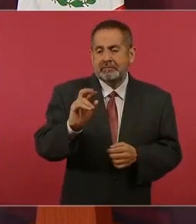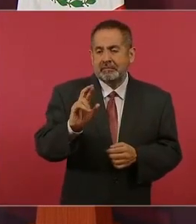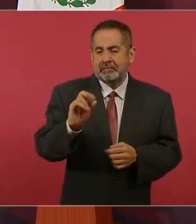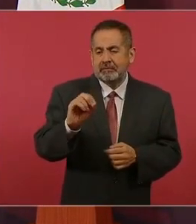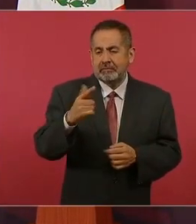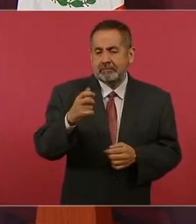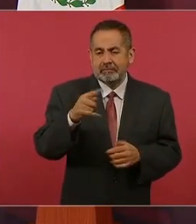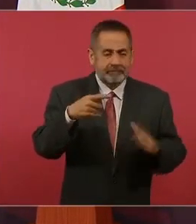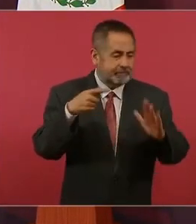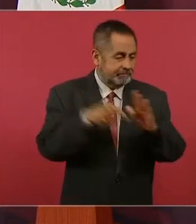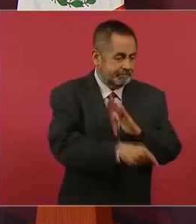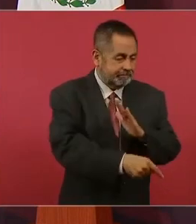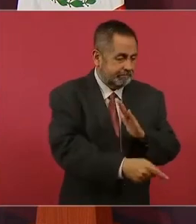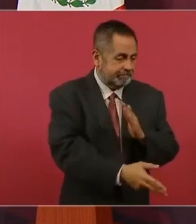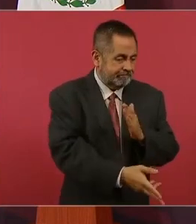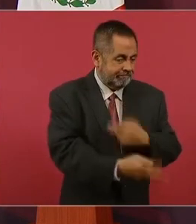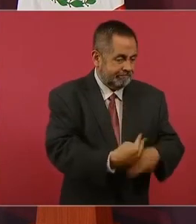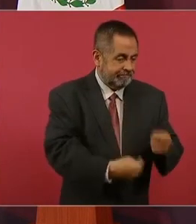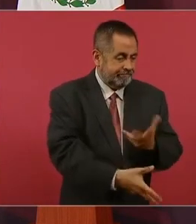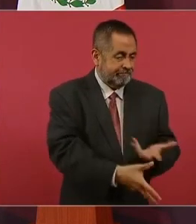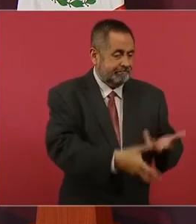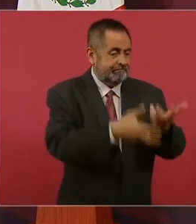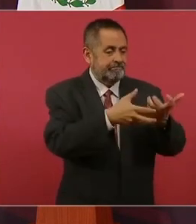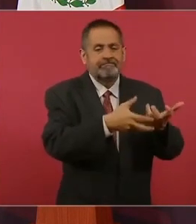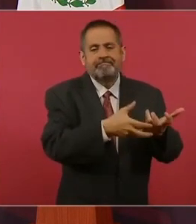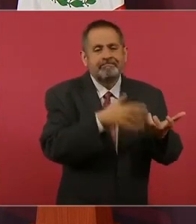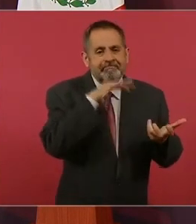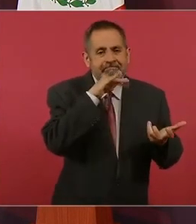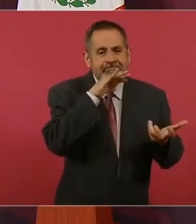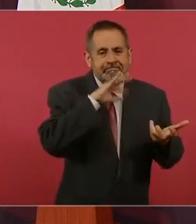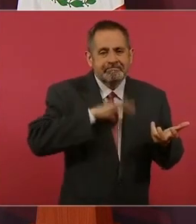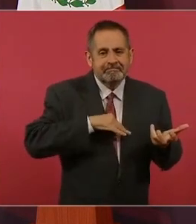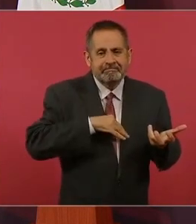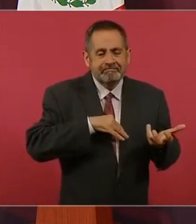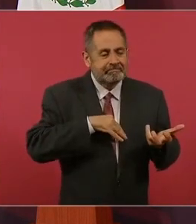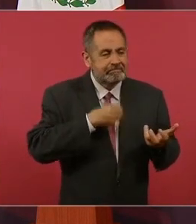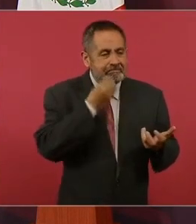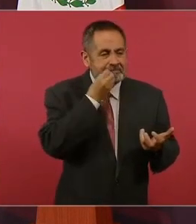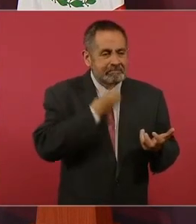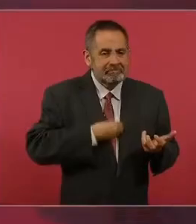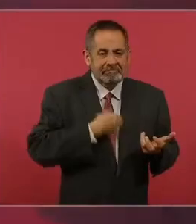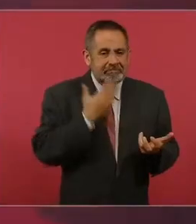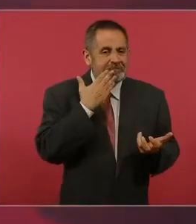para extraer más crudo y los contaminaron.